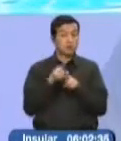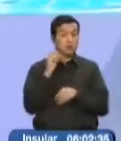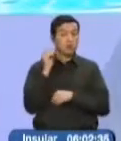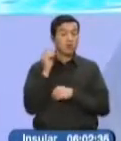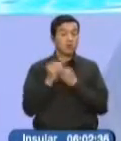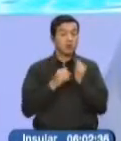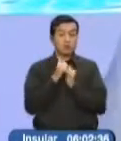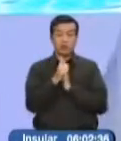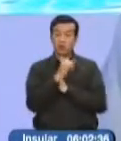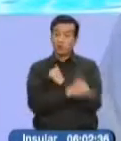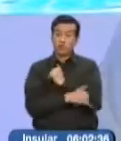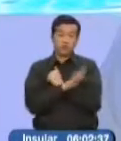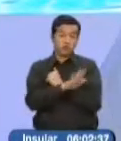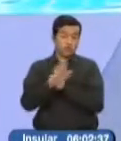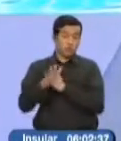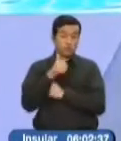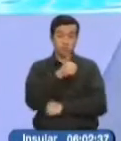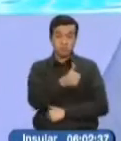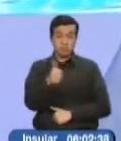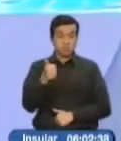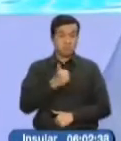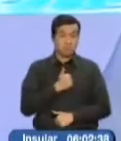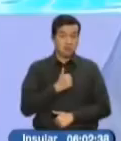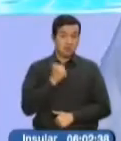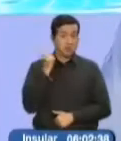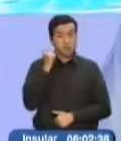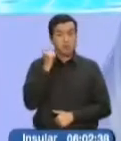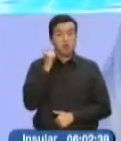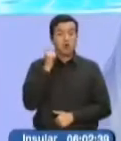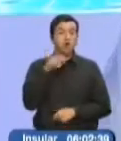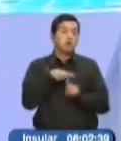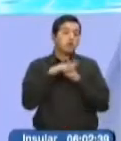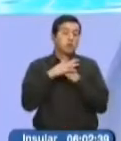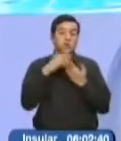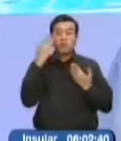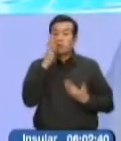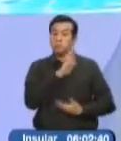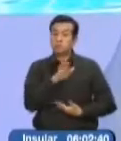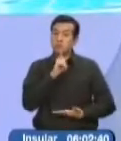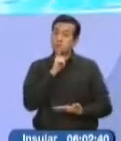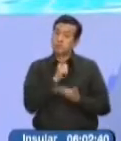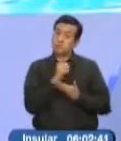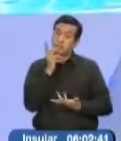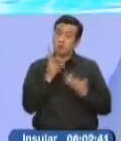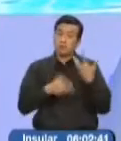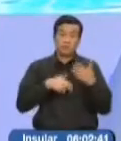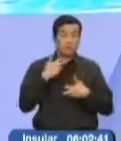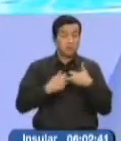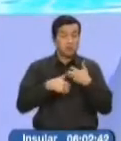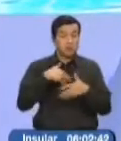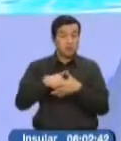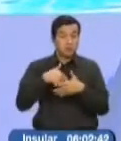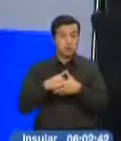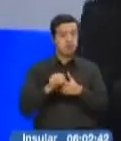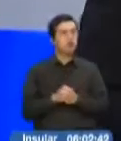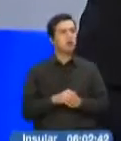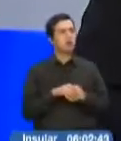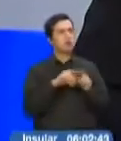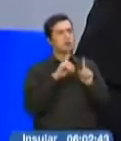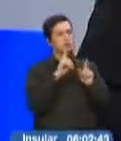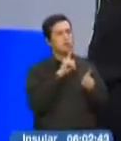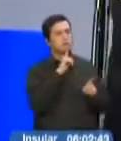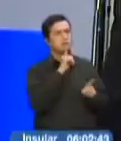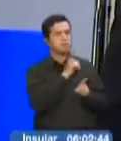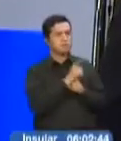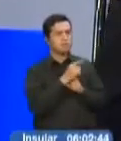uno de los países de la región tiene sus propias lógicas geopolíticas, y eso también puede ser un obstáculo importante en el momento de generar mecanismos de integración. Yo coincido en